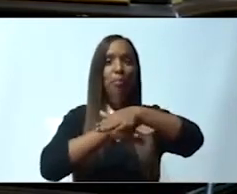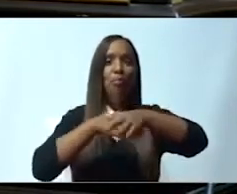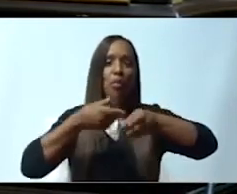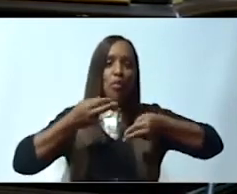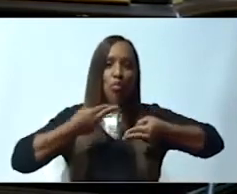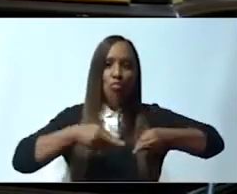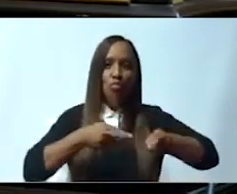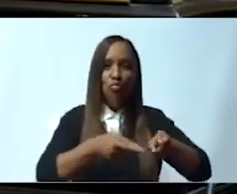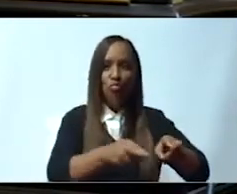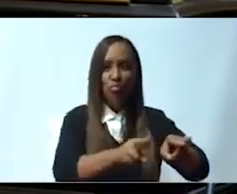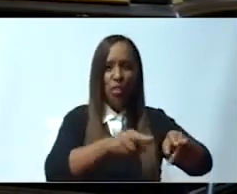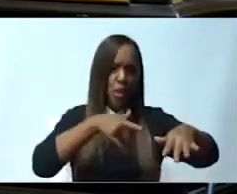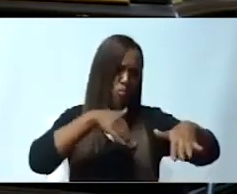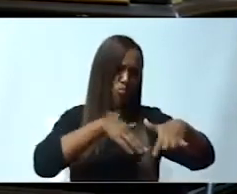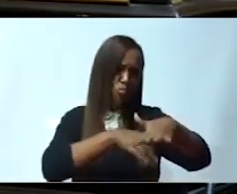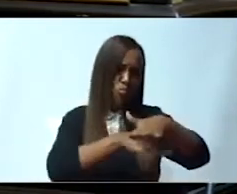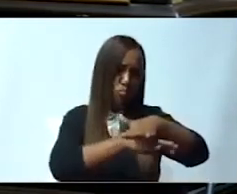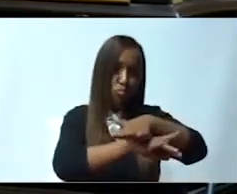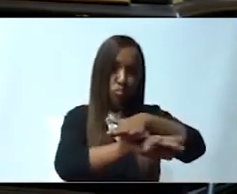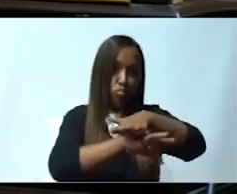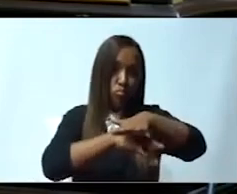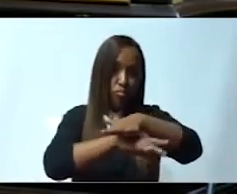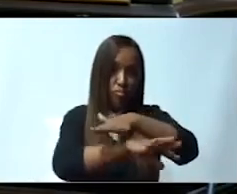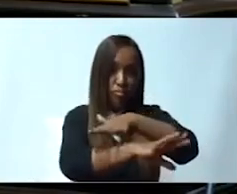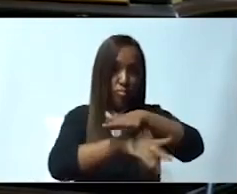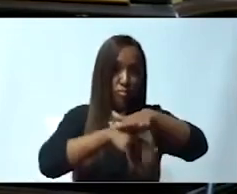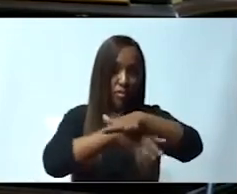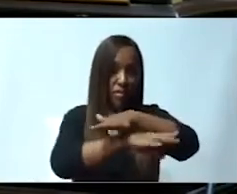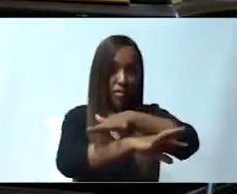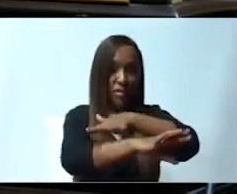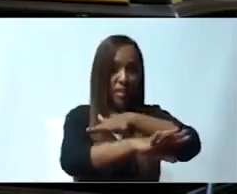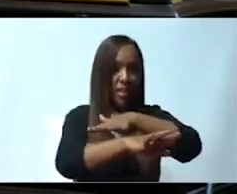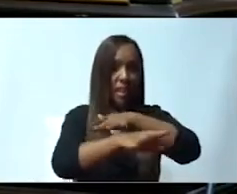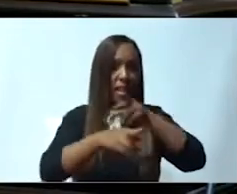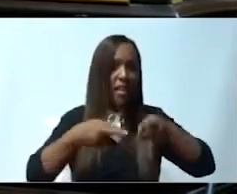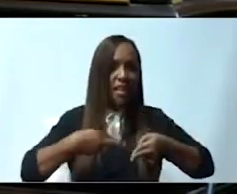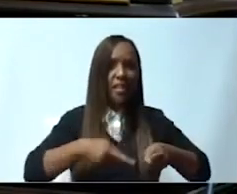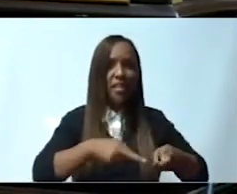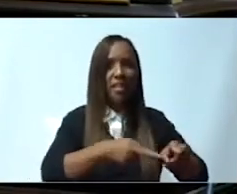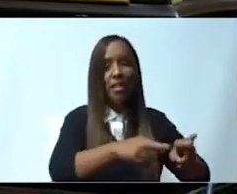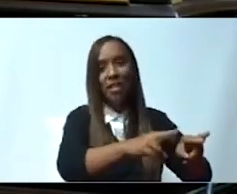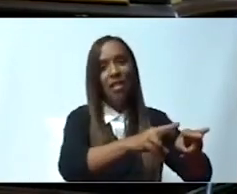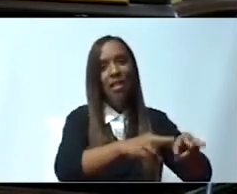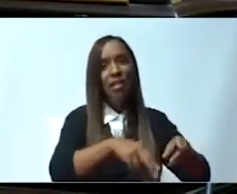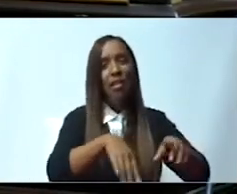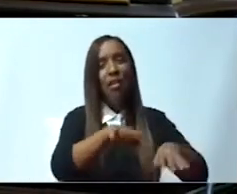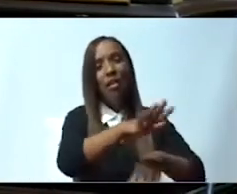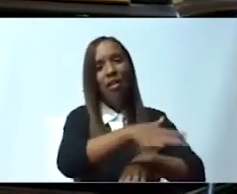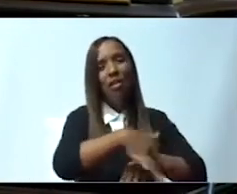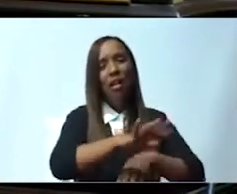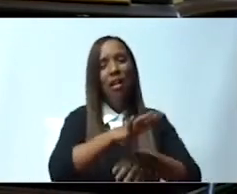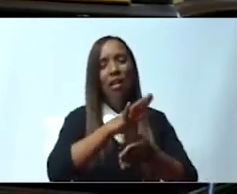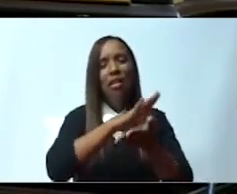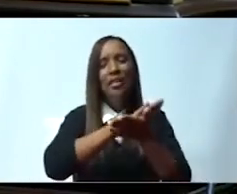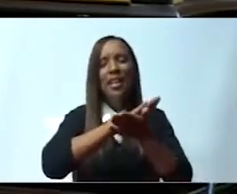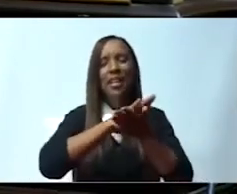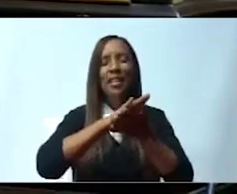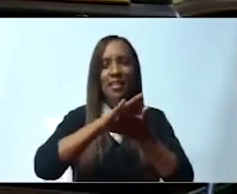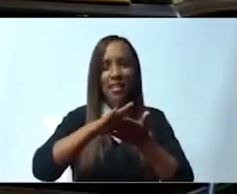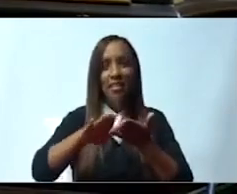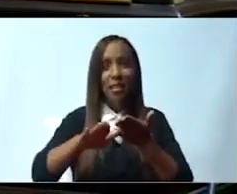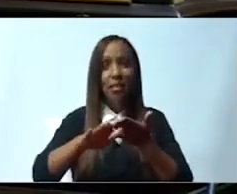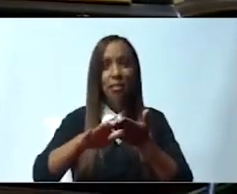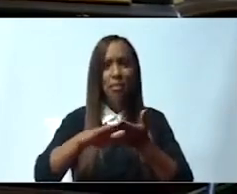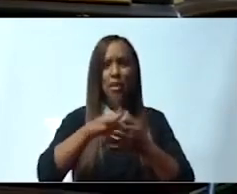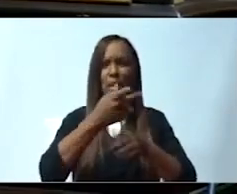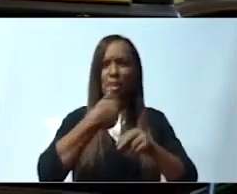La principal empresa cervecera del país, por eso se están prohibiendo mucho los pozos en los jardines para no contaminar,